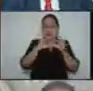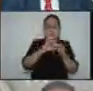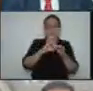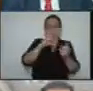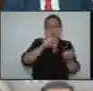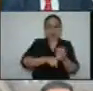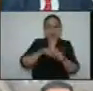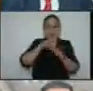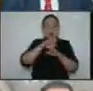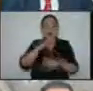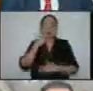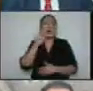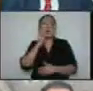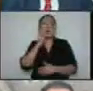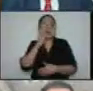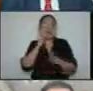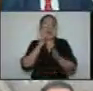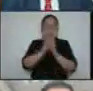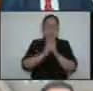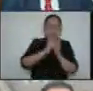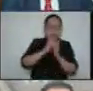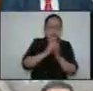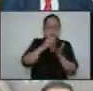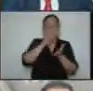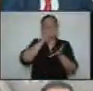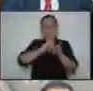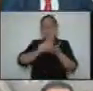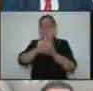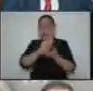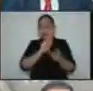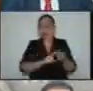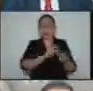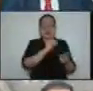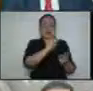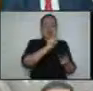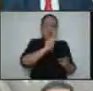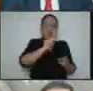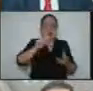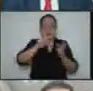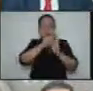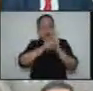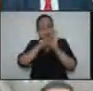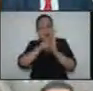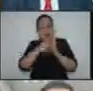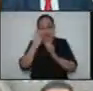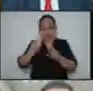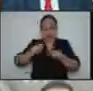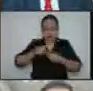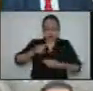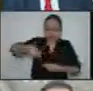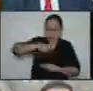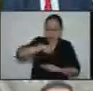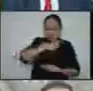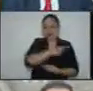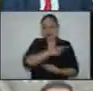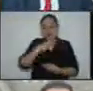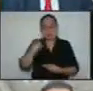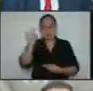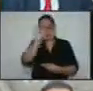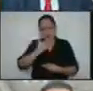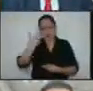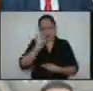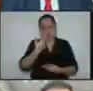redes sociales, sobre plataformas que nos llevan a conducirnos como